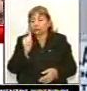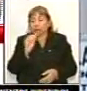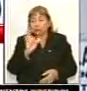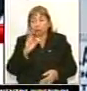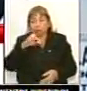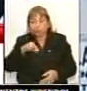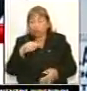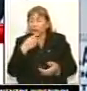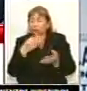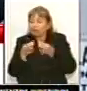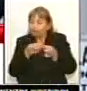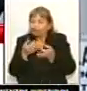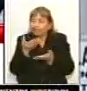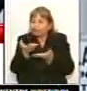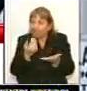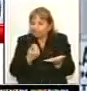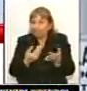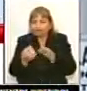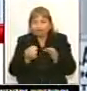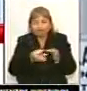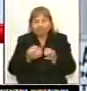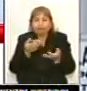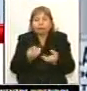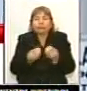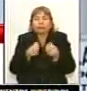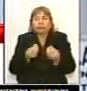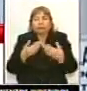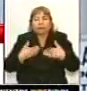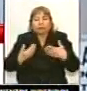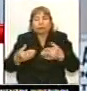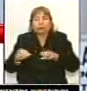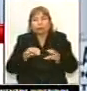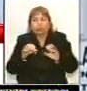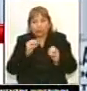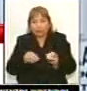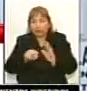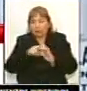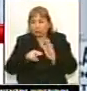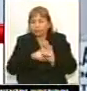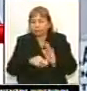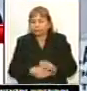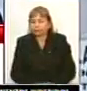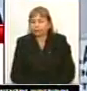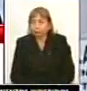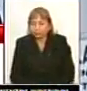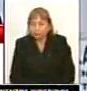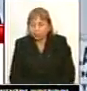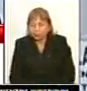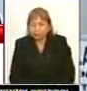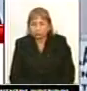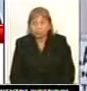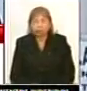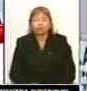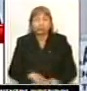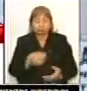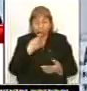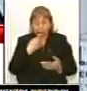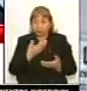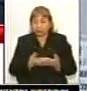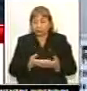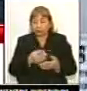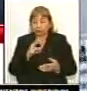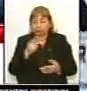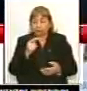para que más o menos explique un poco cuáles podrían ser los efectos de esta norma. Sí, congresista Segundo